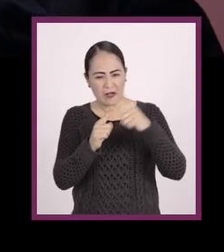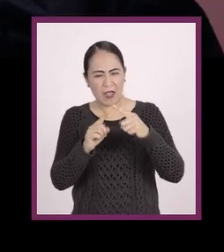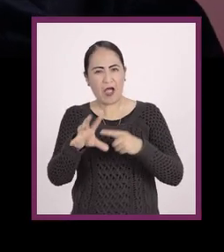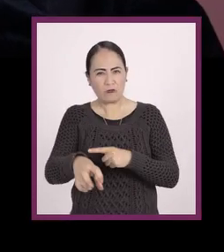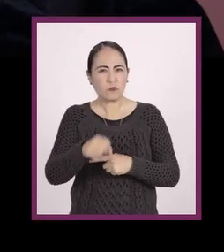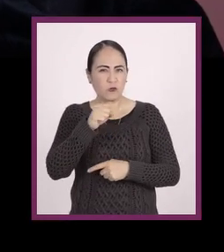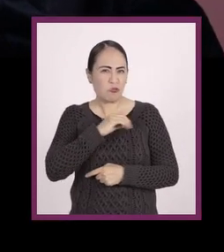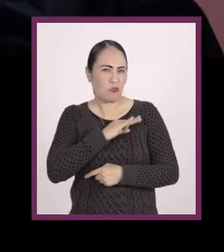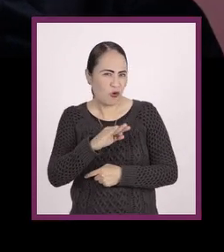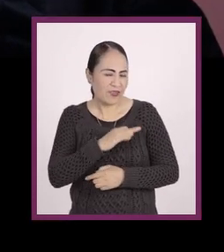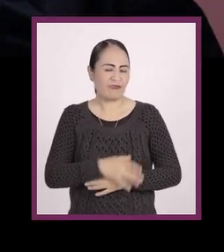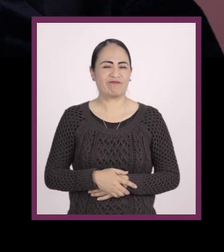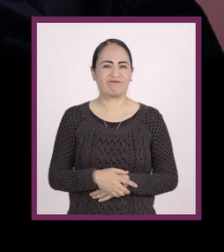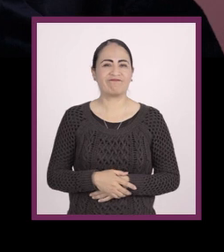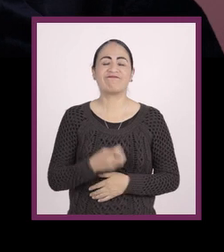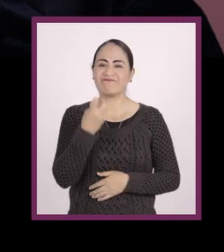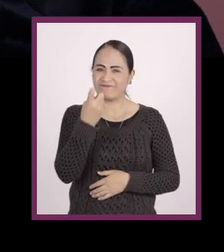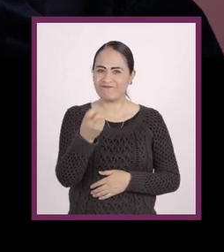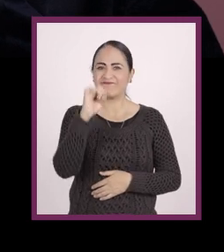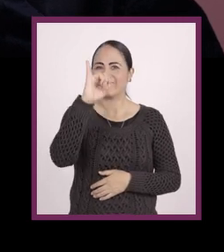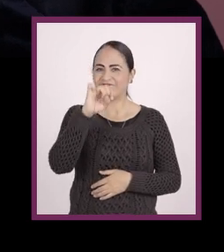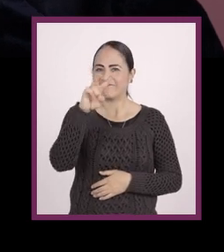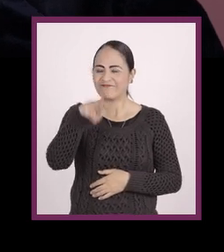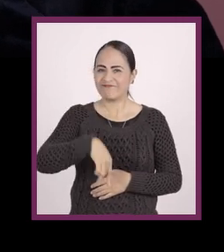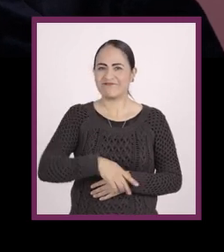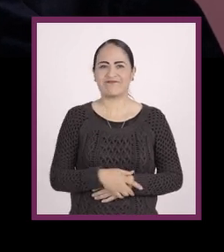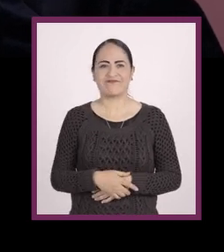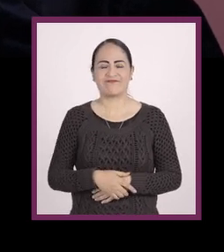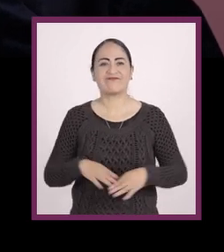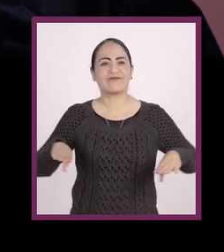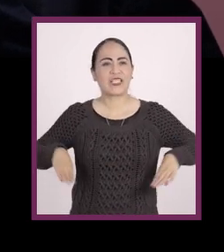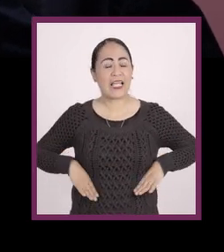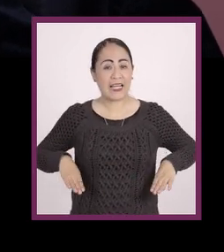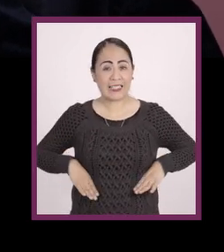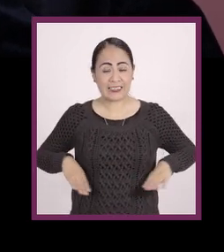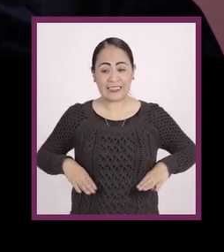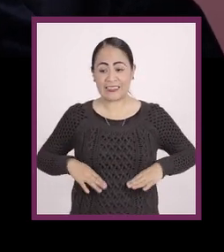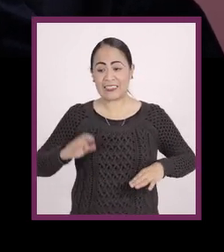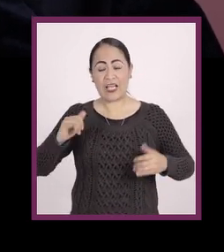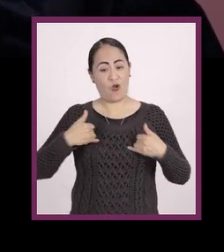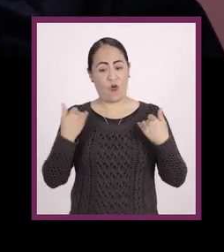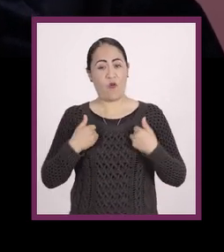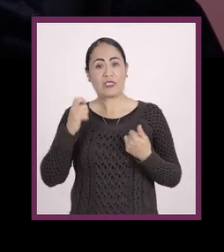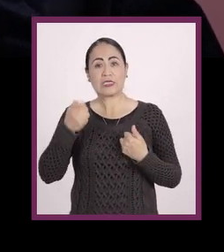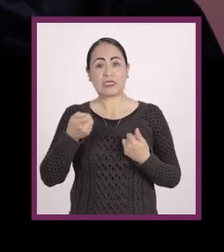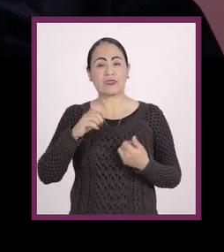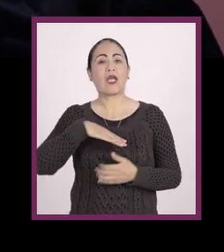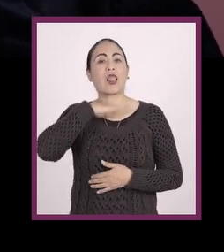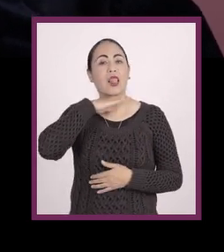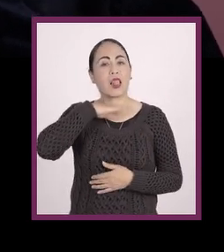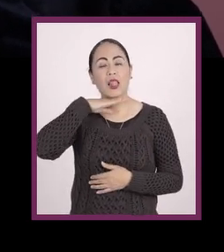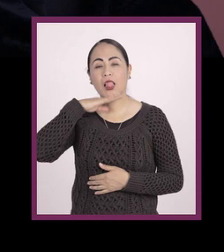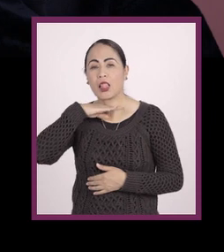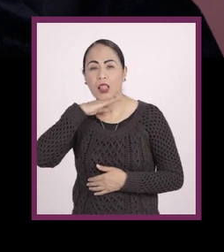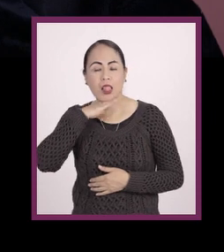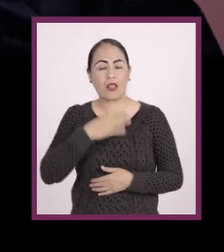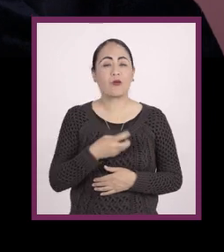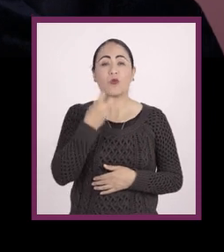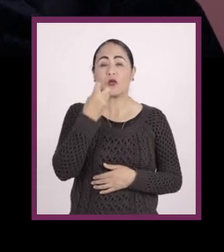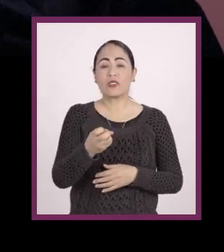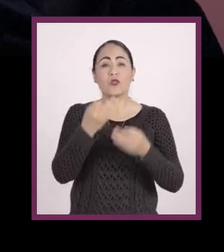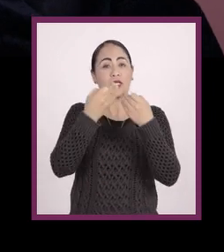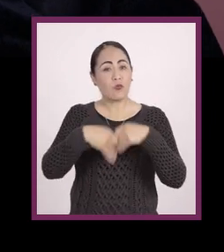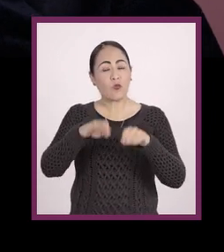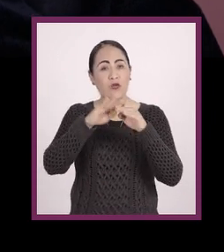así es amigas y amigos parece que una característica de ser jóvenes desde distraídos por ello es muy importante evitar